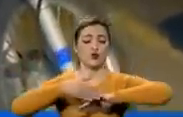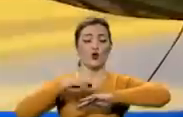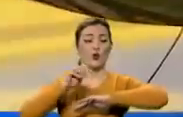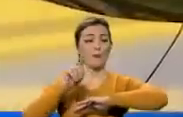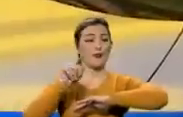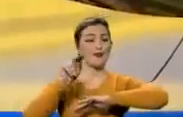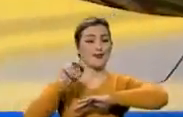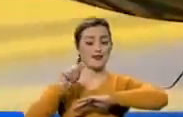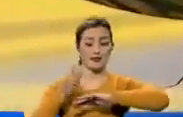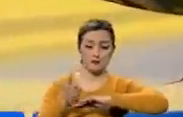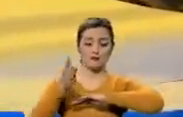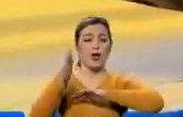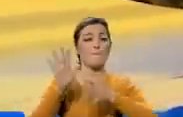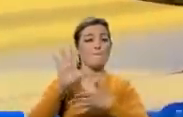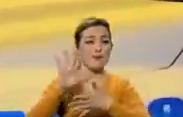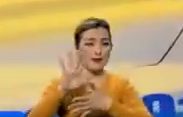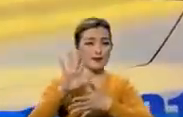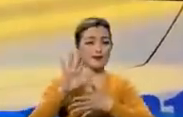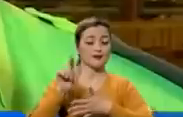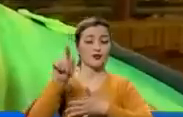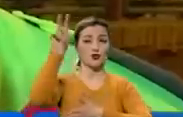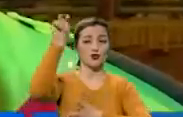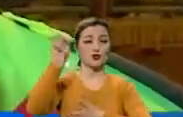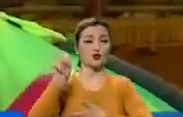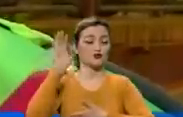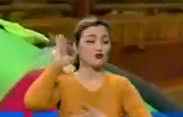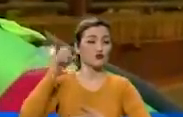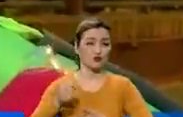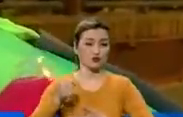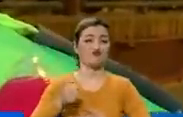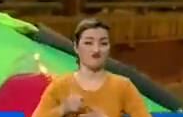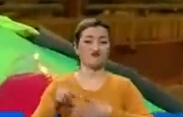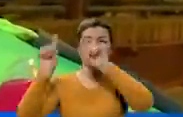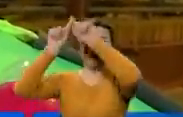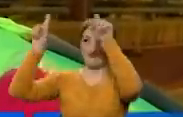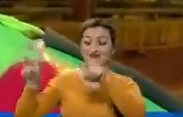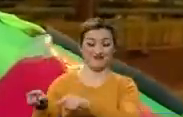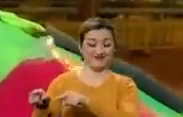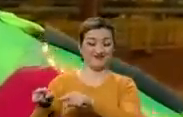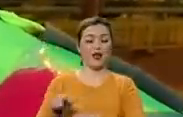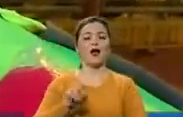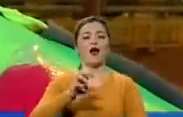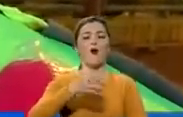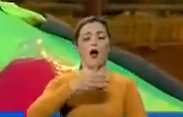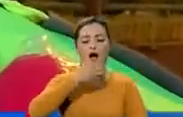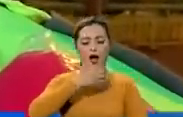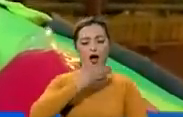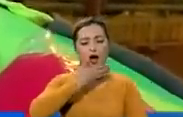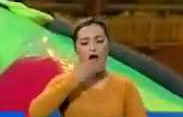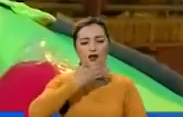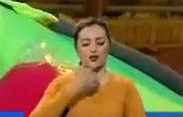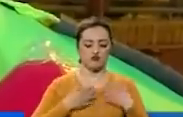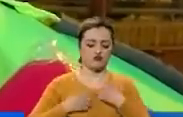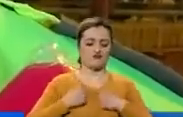Medina y Américas, al norte de Cuenca. Fue fruto de una inhalación de CO2. El deceso de estas dos personas